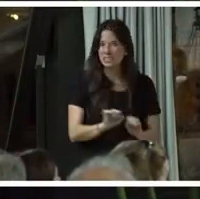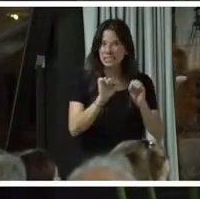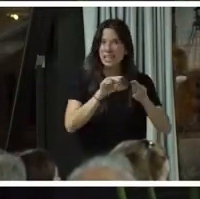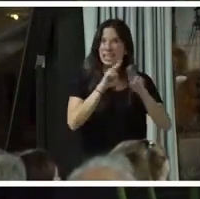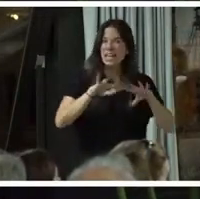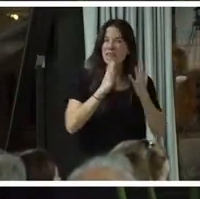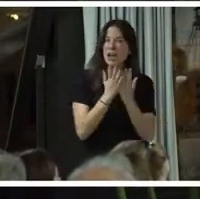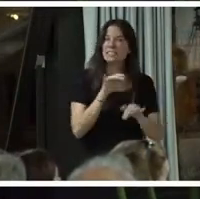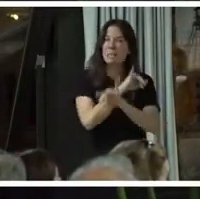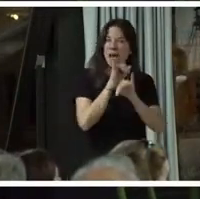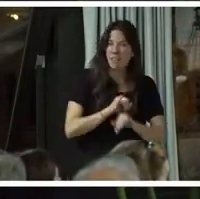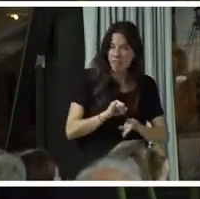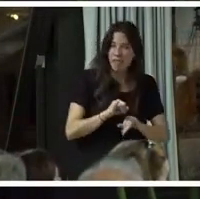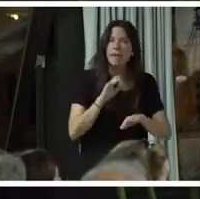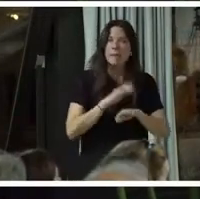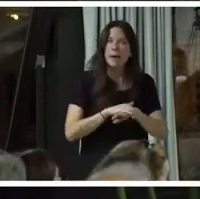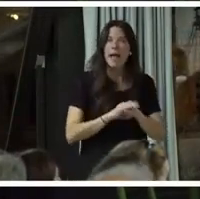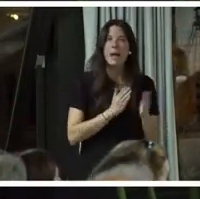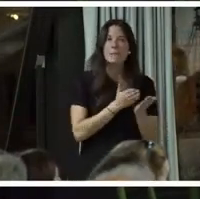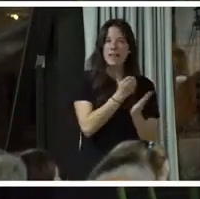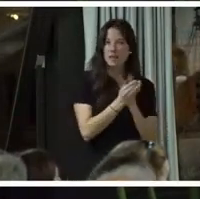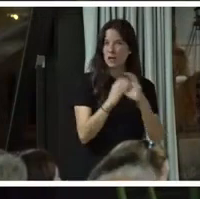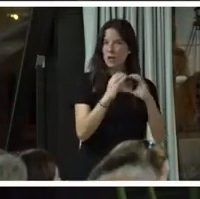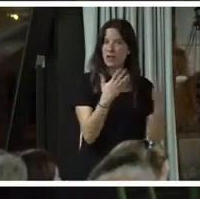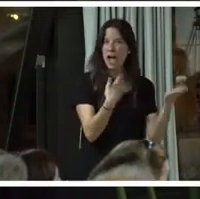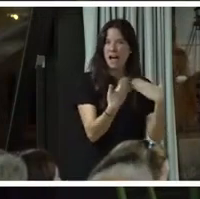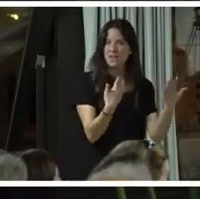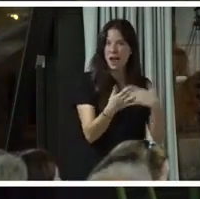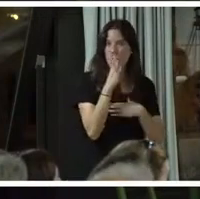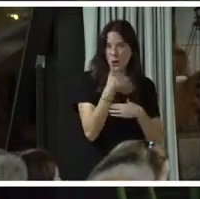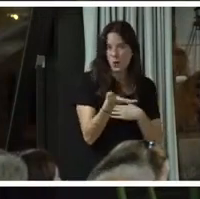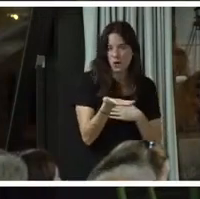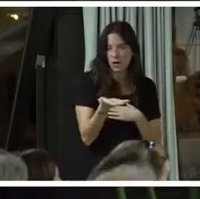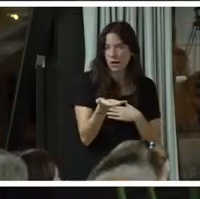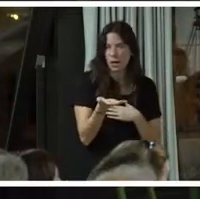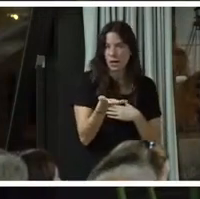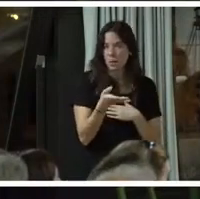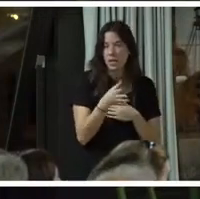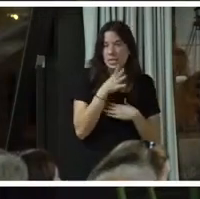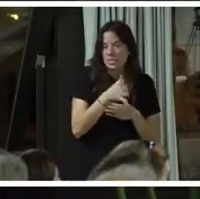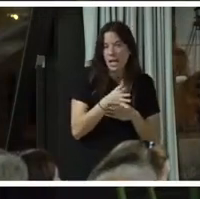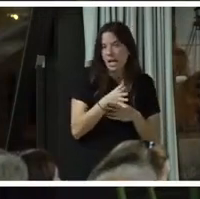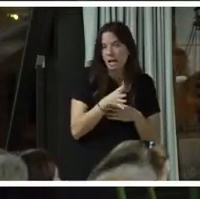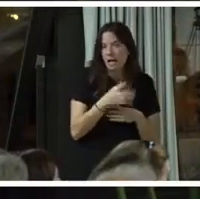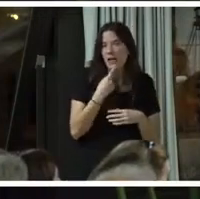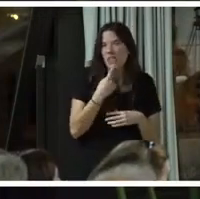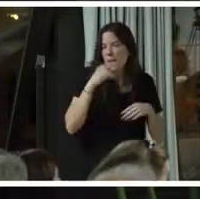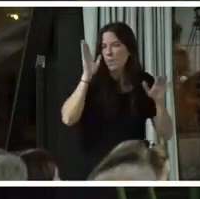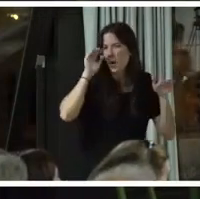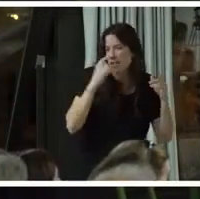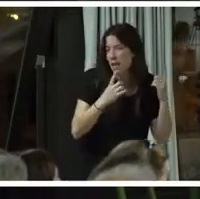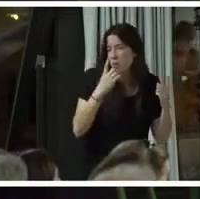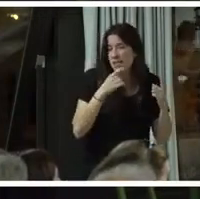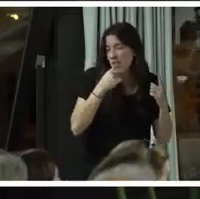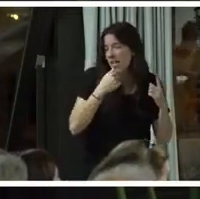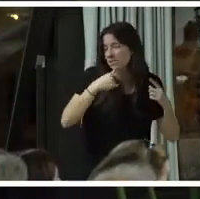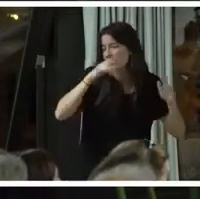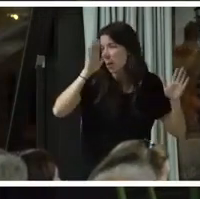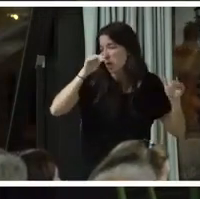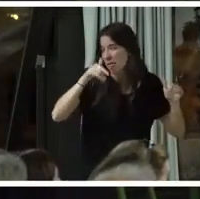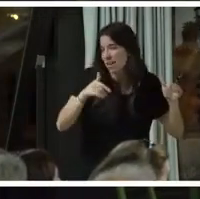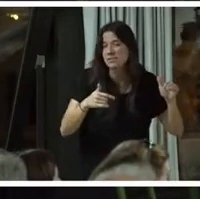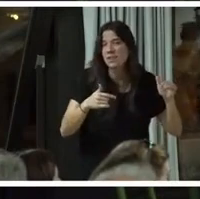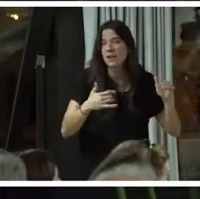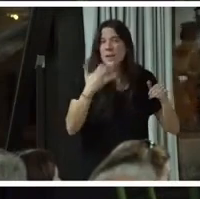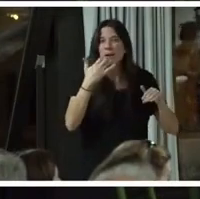paz para dirigirse a los medios de comunicación eh Porque es que entre las primeras burradas que han dicho en esta en